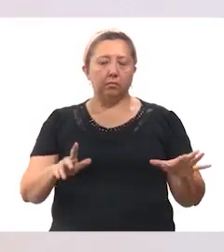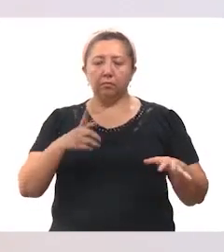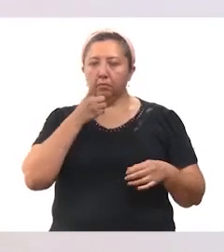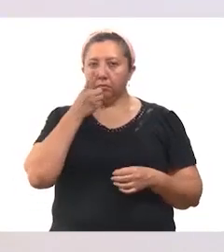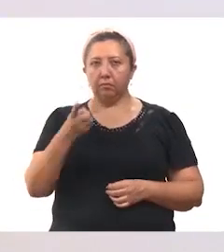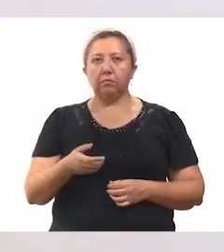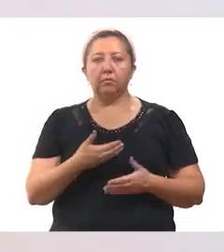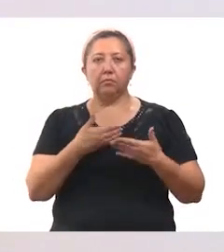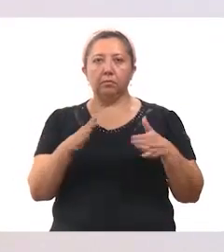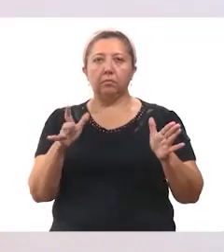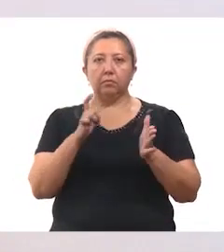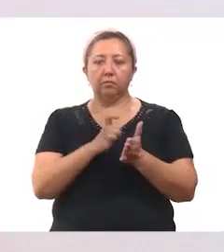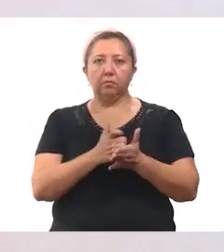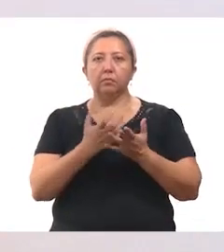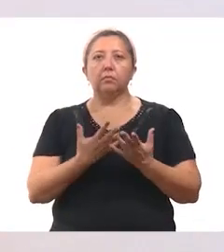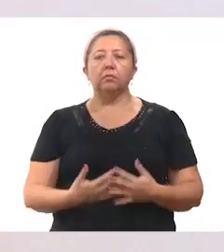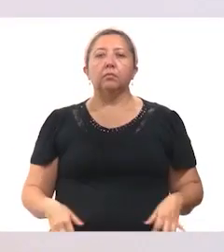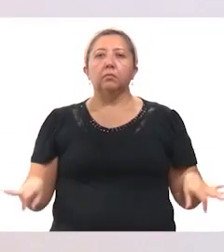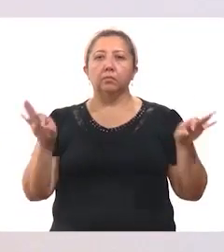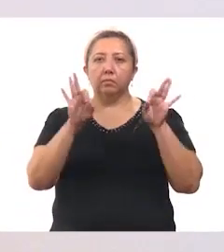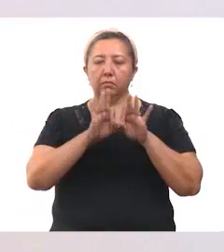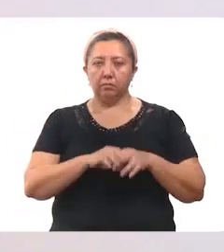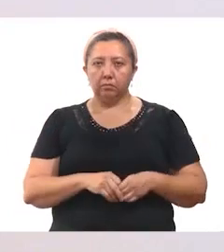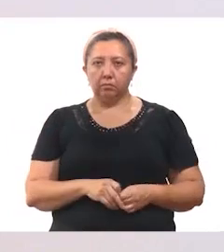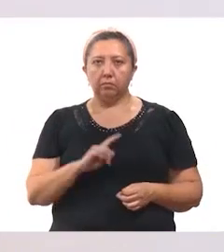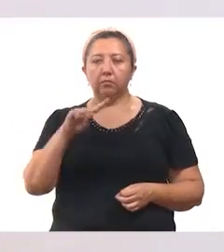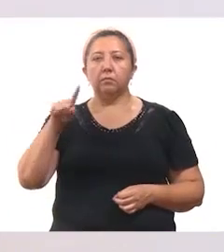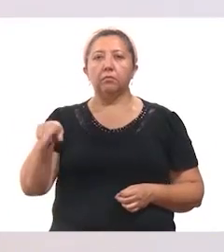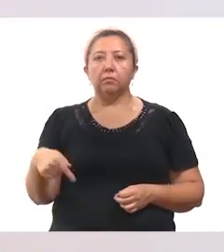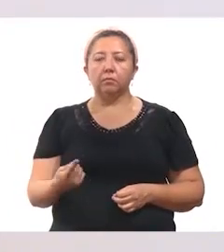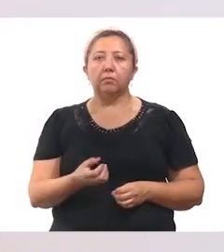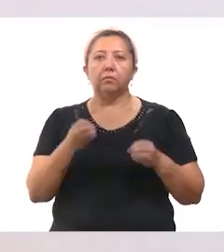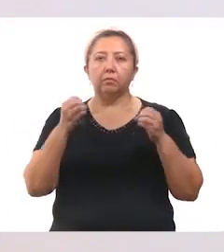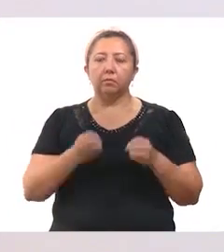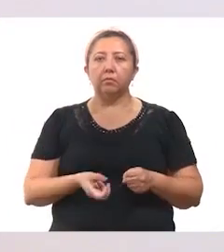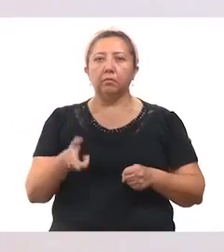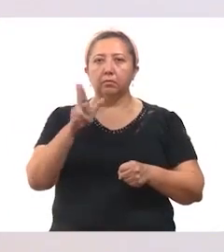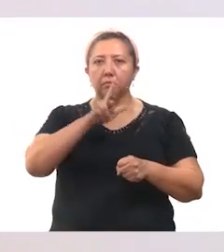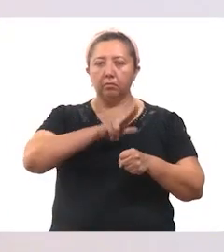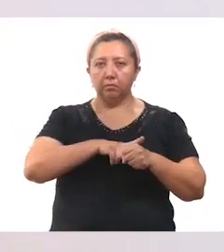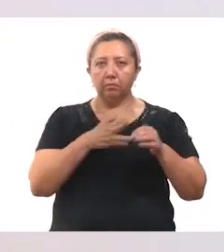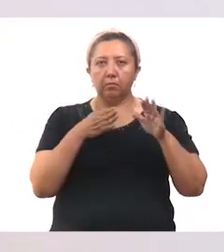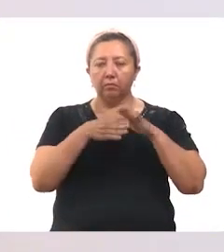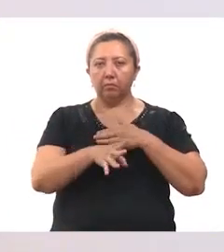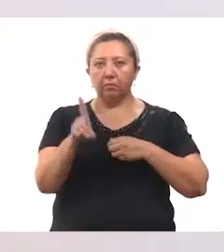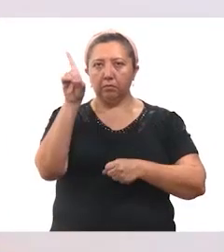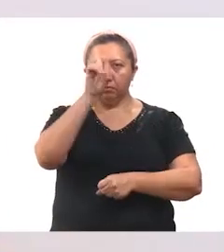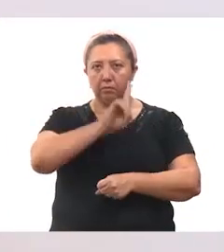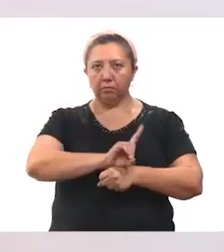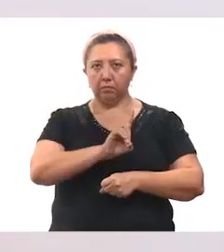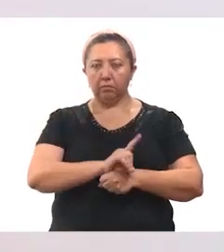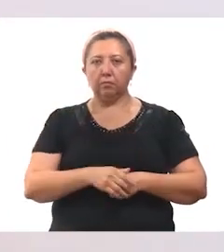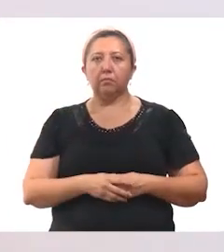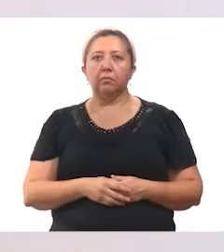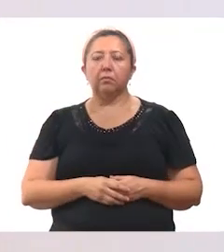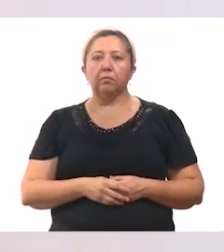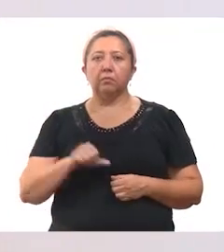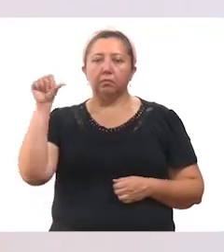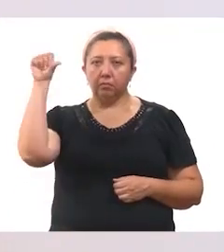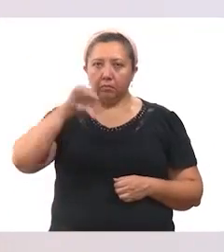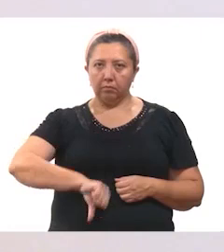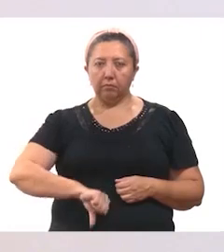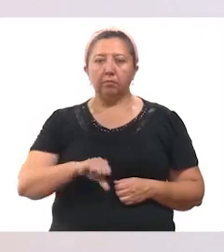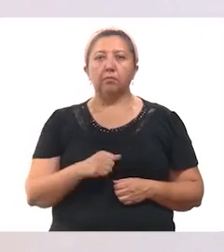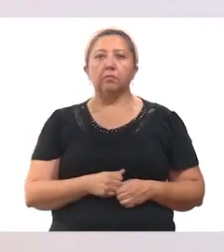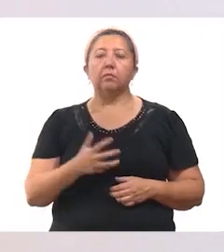se ha señalado en la reapertura económica, los datos más importantes son la ocupación hospitalaria y los ingresos diarios. El